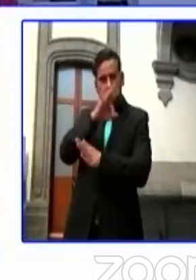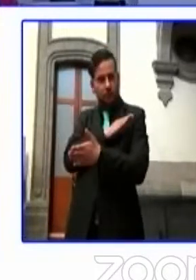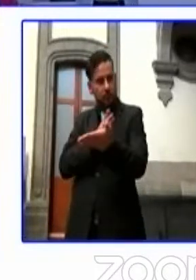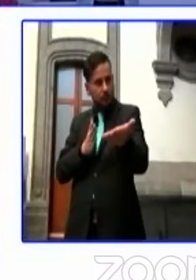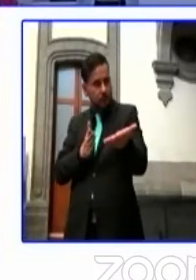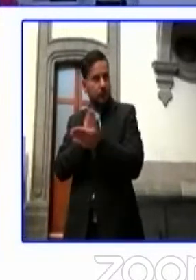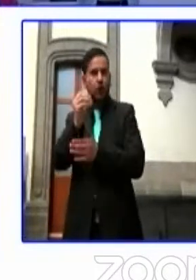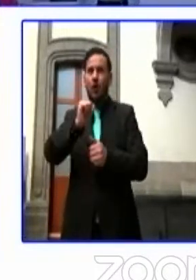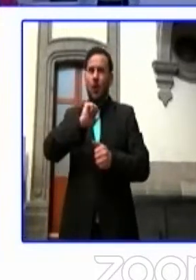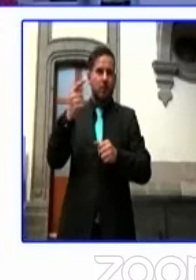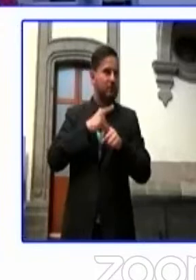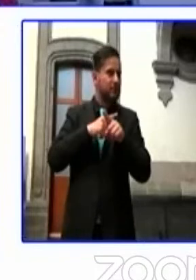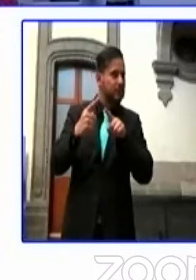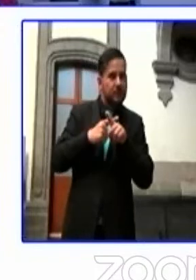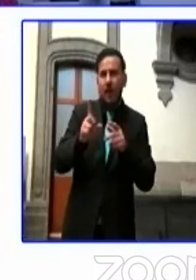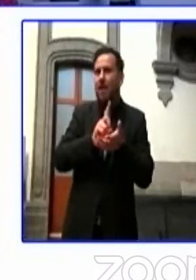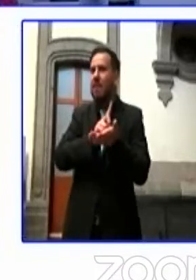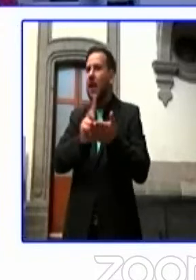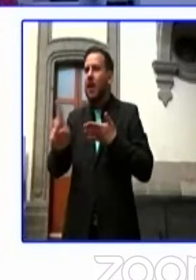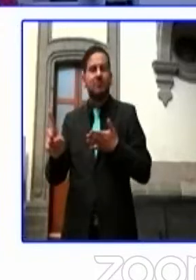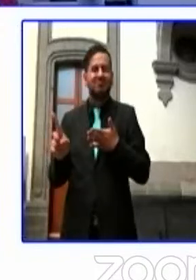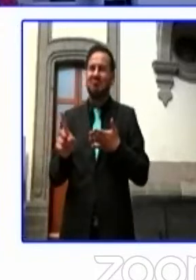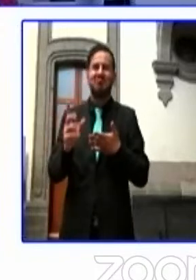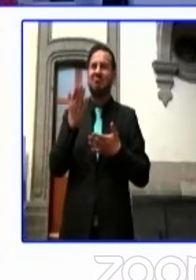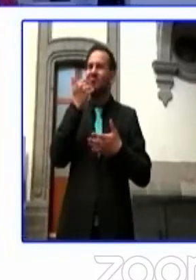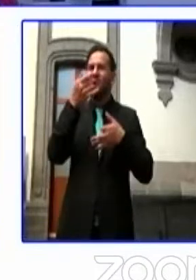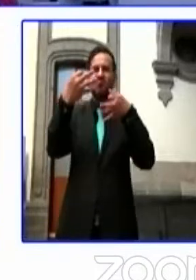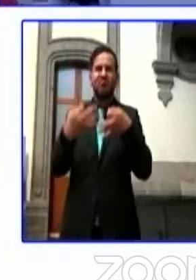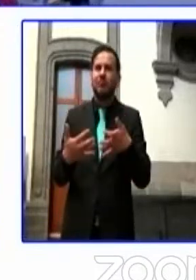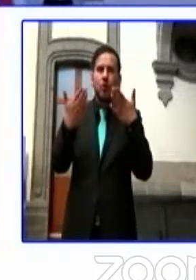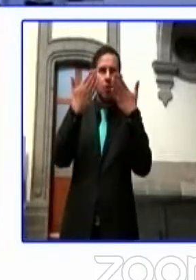otros derechos, pues no está ni siquiera garantizado, ¿no?